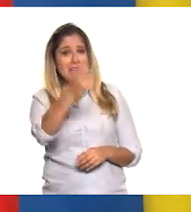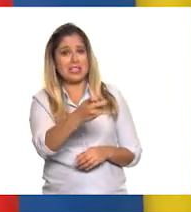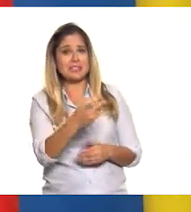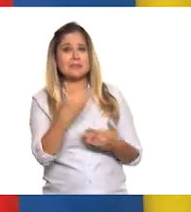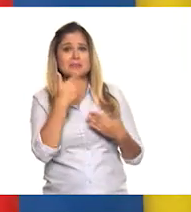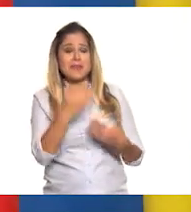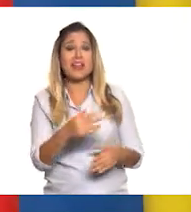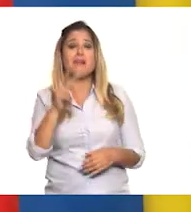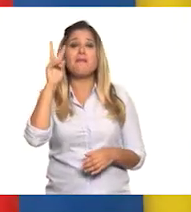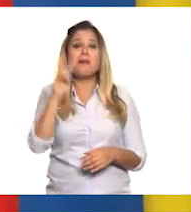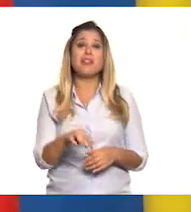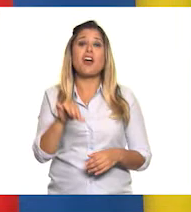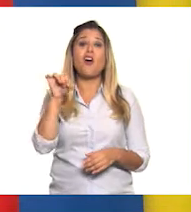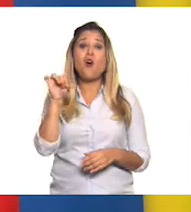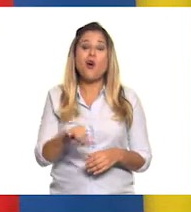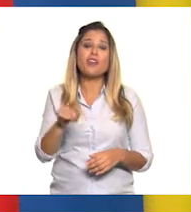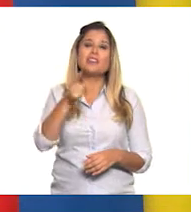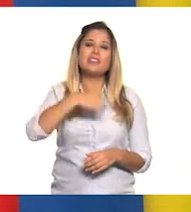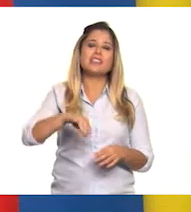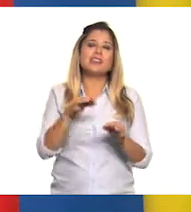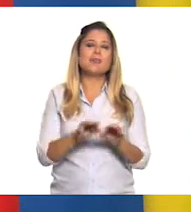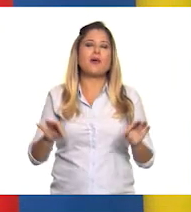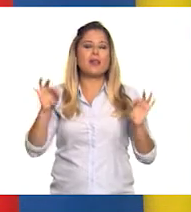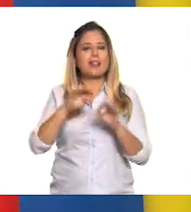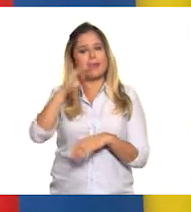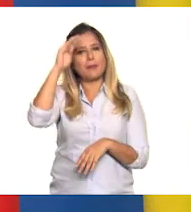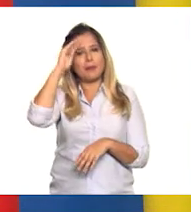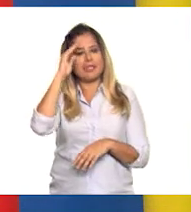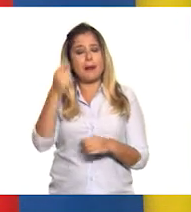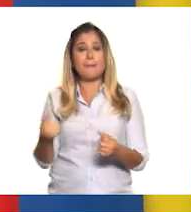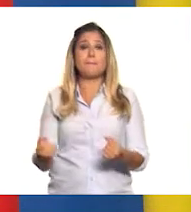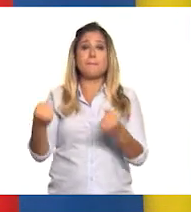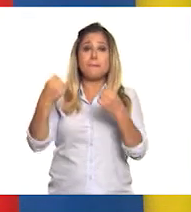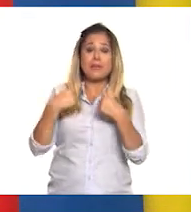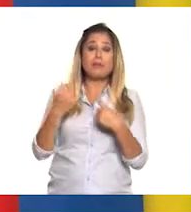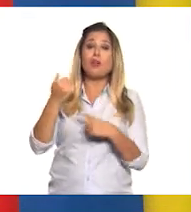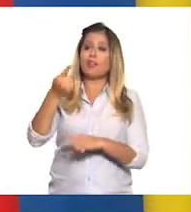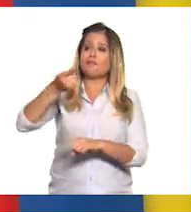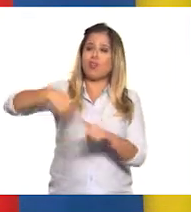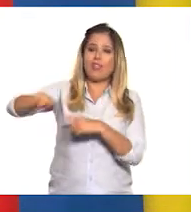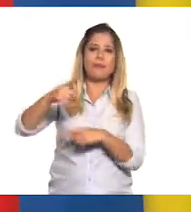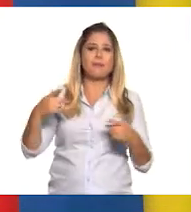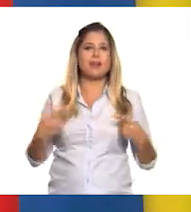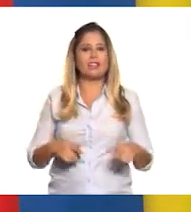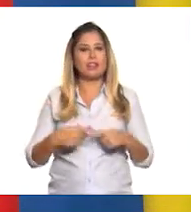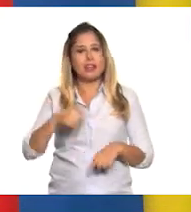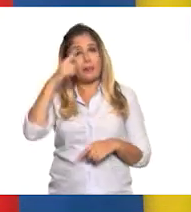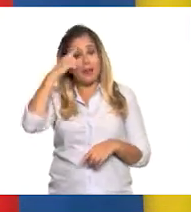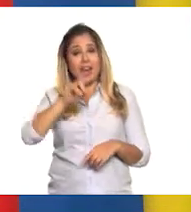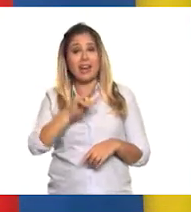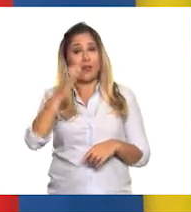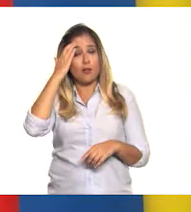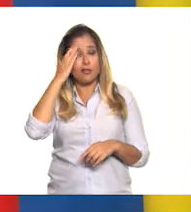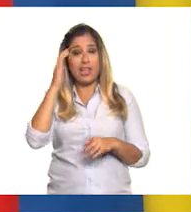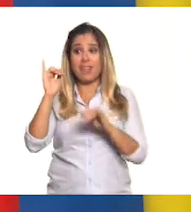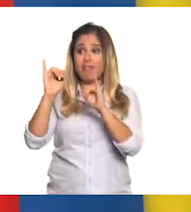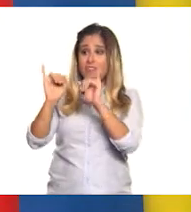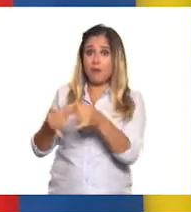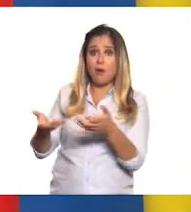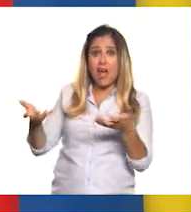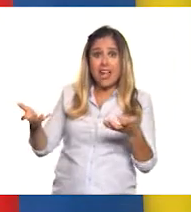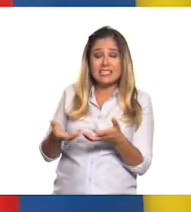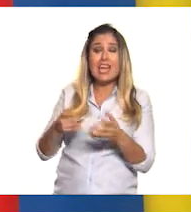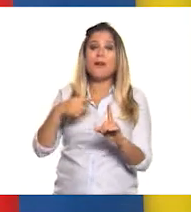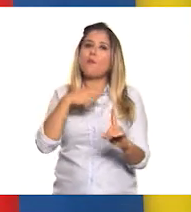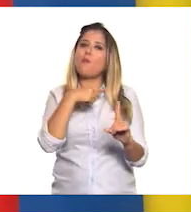de verdad hoy más que nunca es importante pensar en nosotros mismos y en los demás y reconocer que lo que hacemos en lo individual, sean